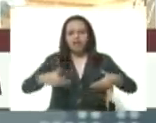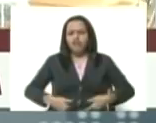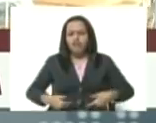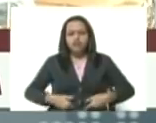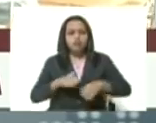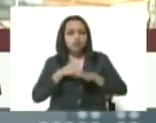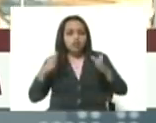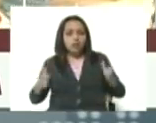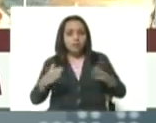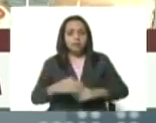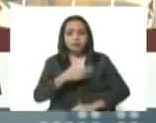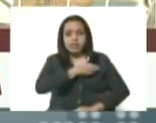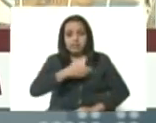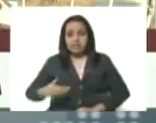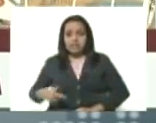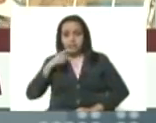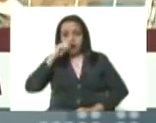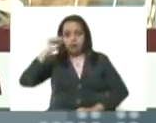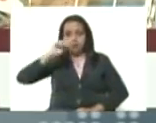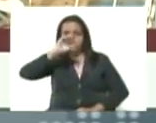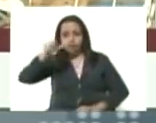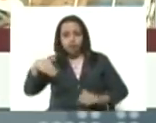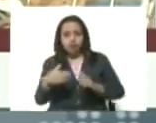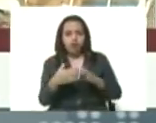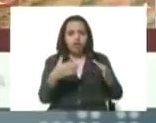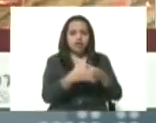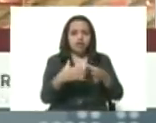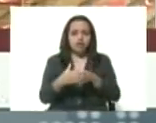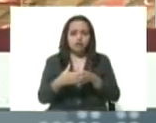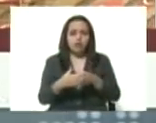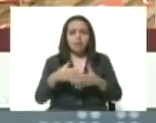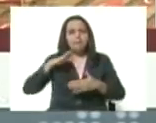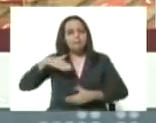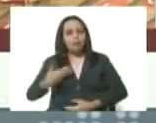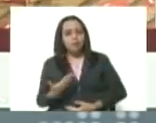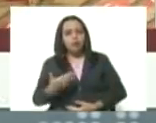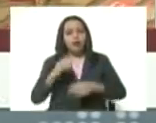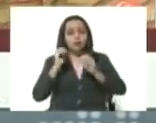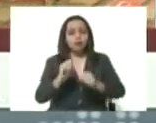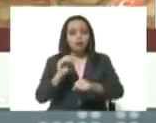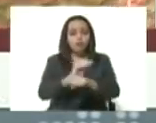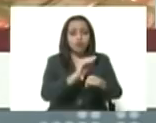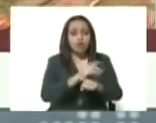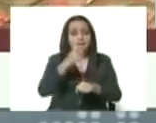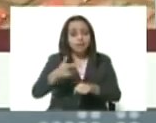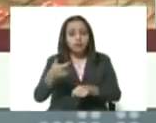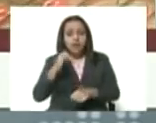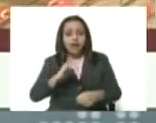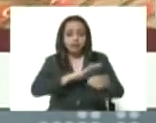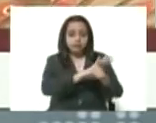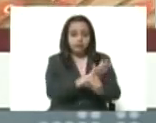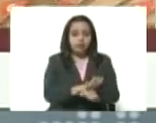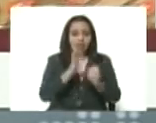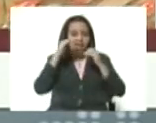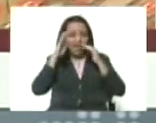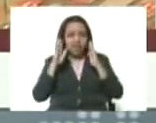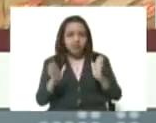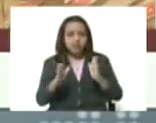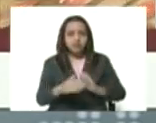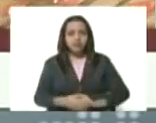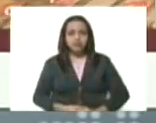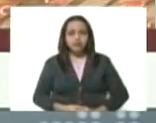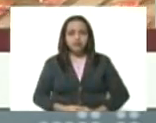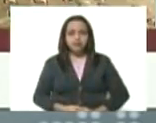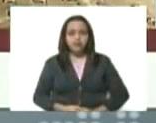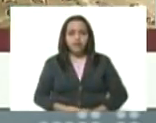enormes, el presidente Nicolás Maduro y todo su equipo, para garantizar a nuestros pacientes con coronavirus la atención